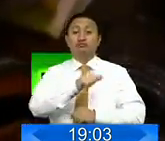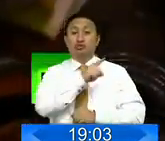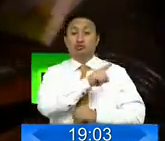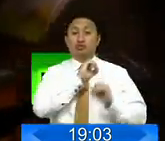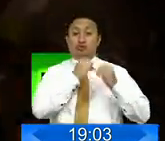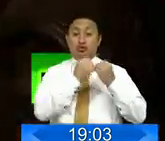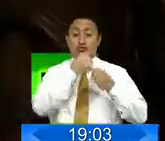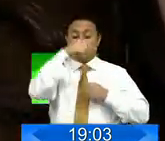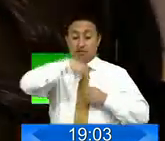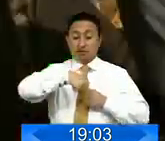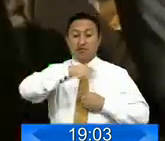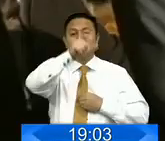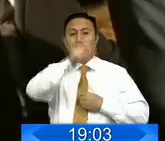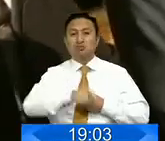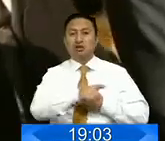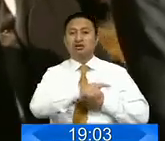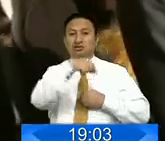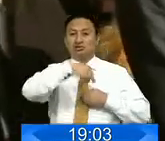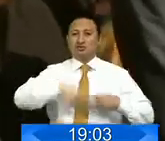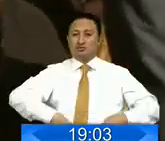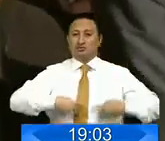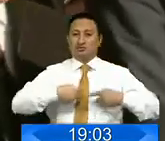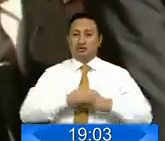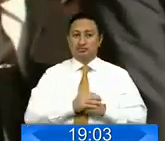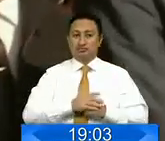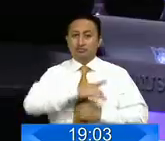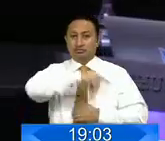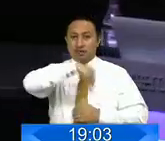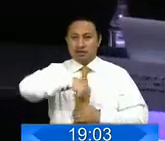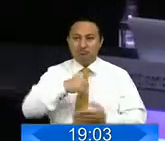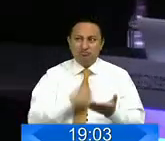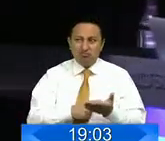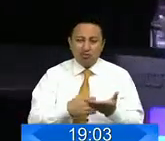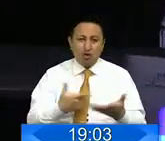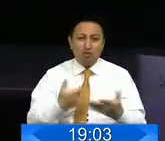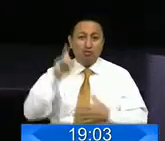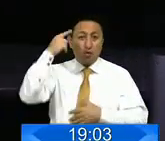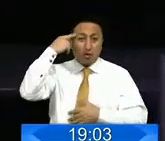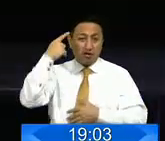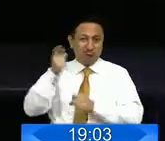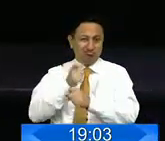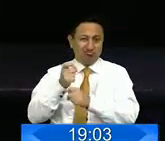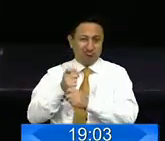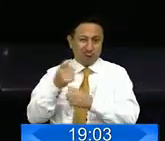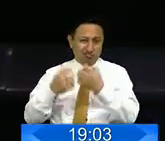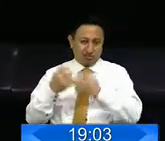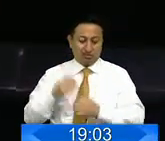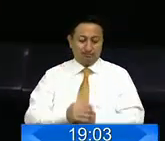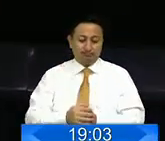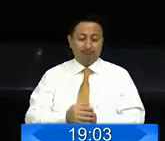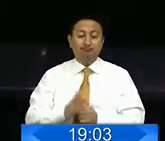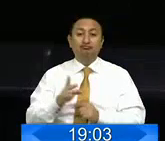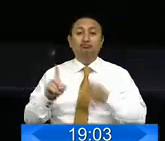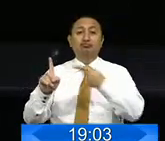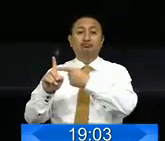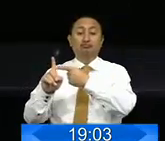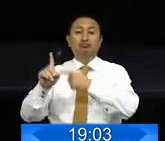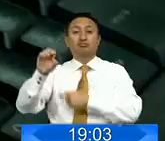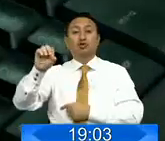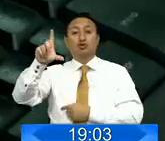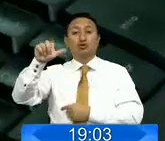organismo y que este estaría detrás de un plan de desestabilización. Pero al momento, los cargos que enfrenta Vini se relacionan